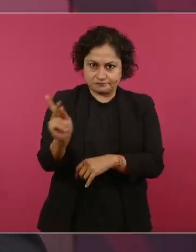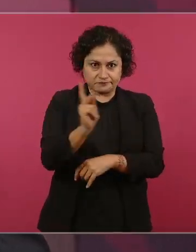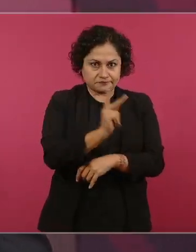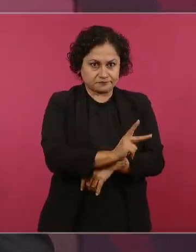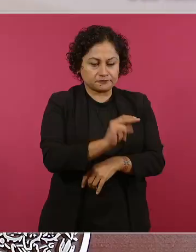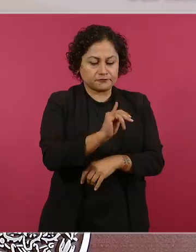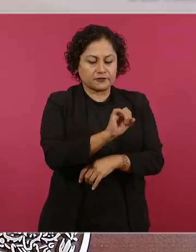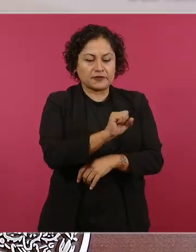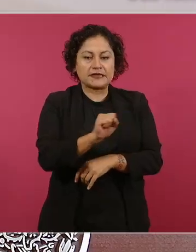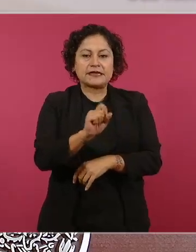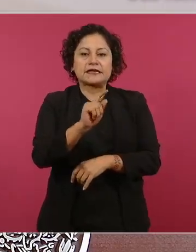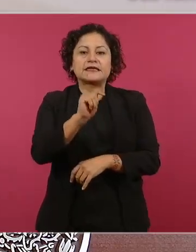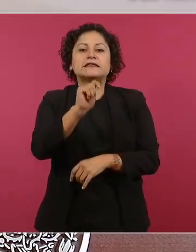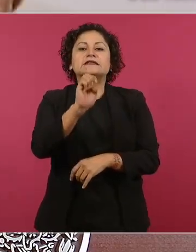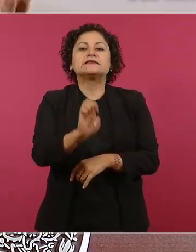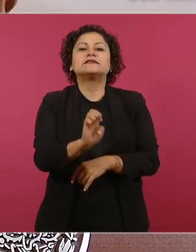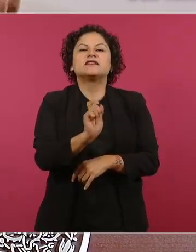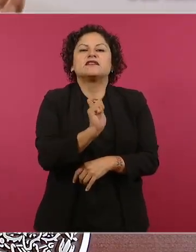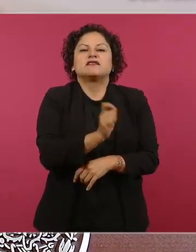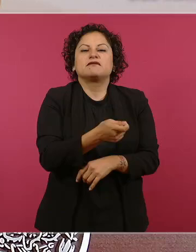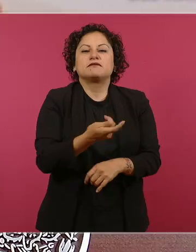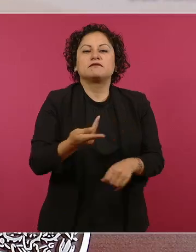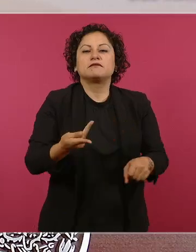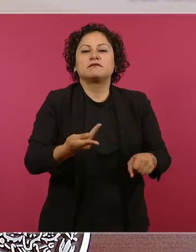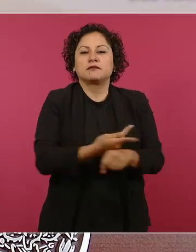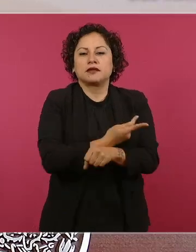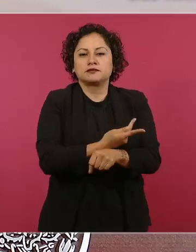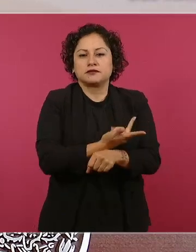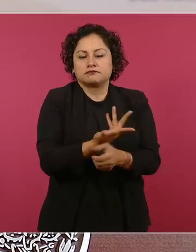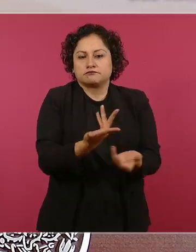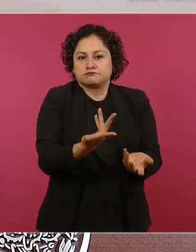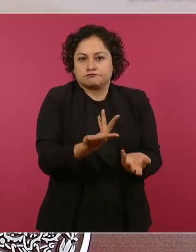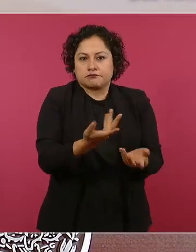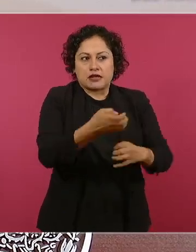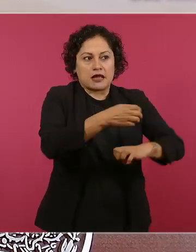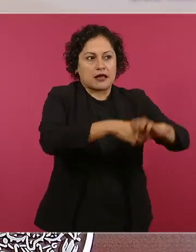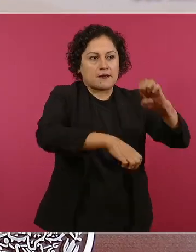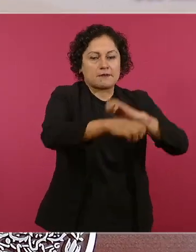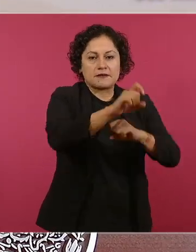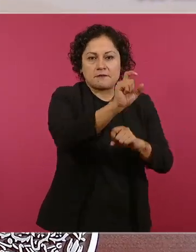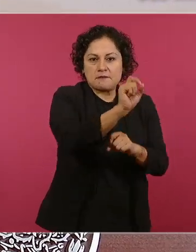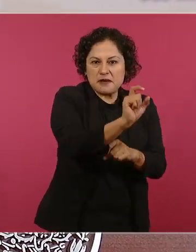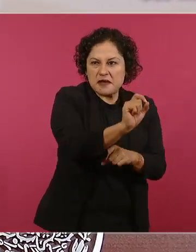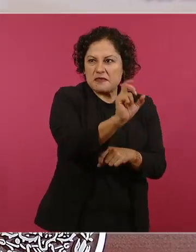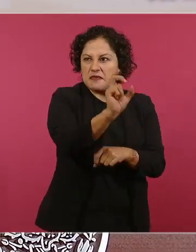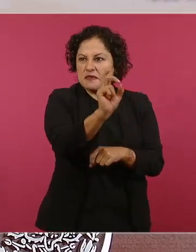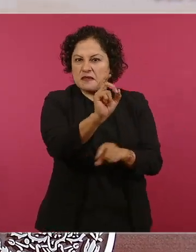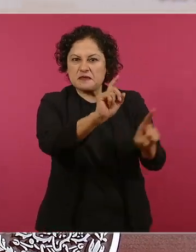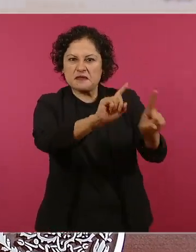vinculó a 20 o 30 empresas o más,